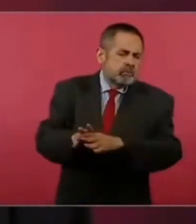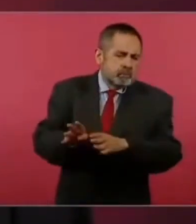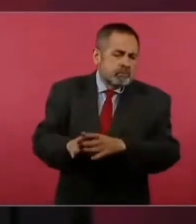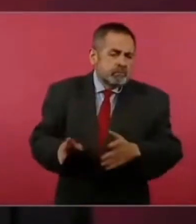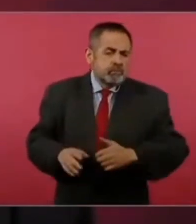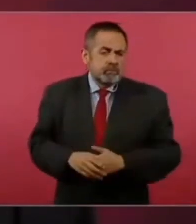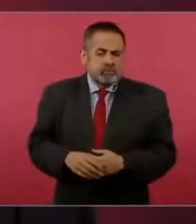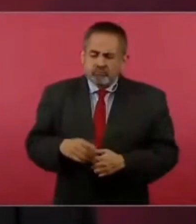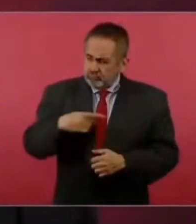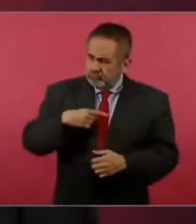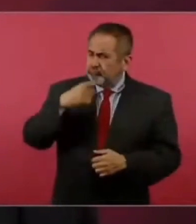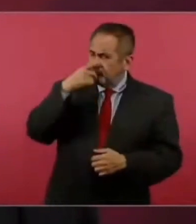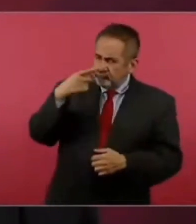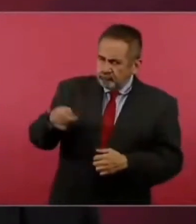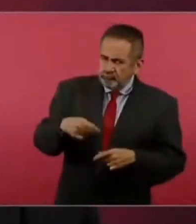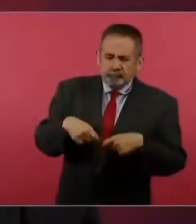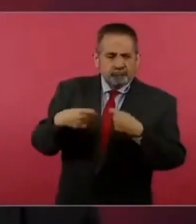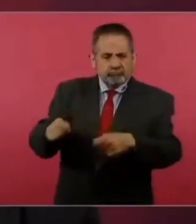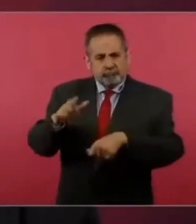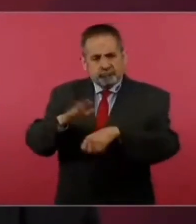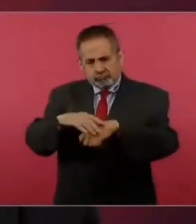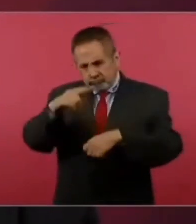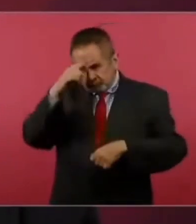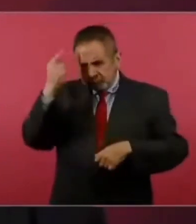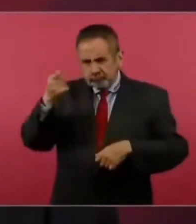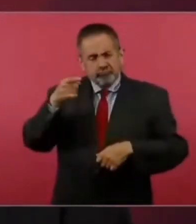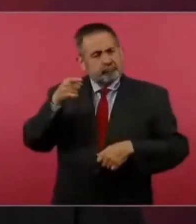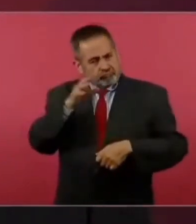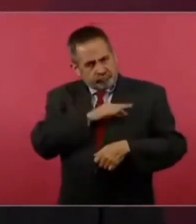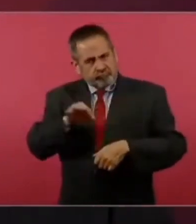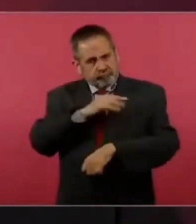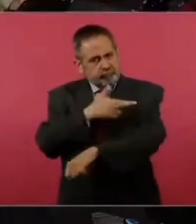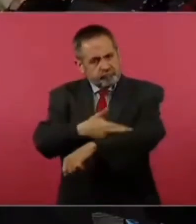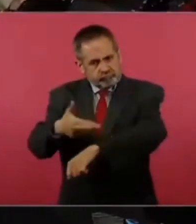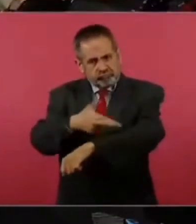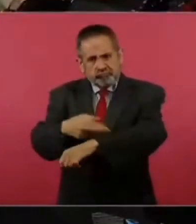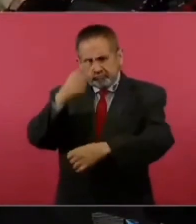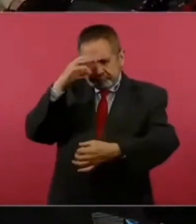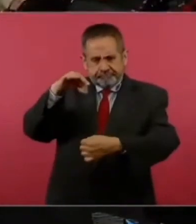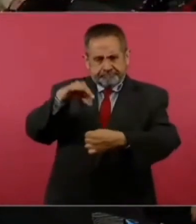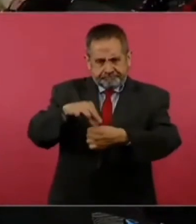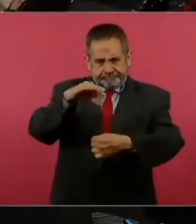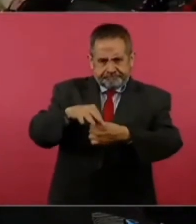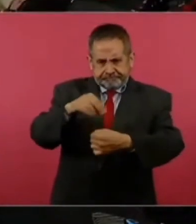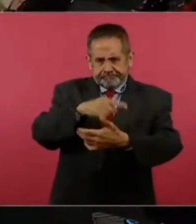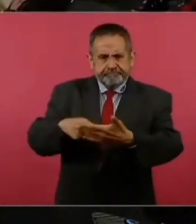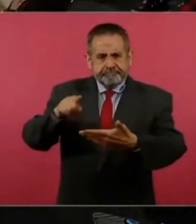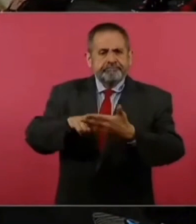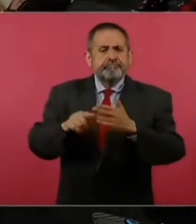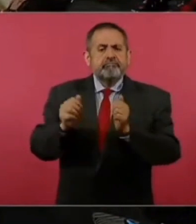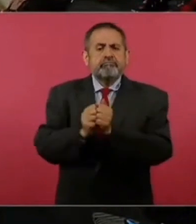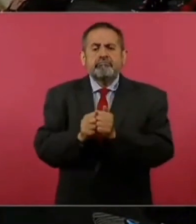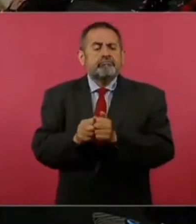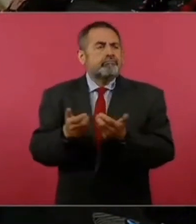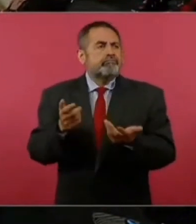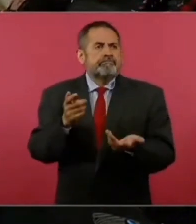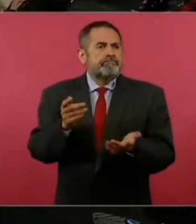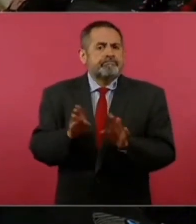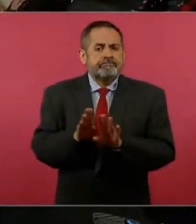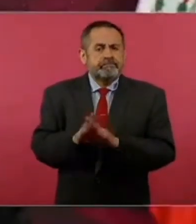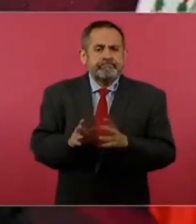se les diera la facilidad de poder votar de manera